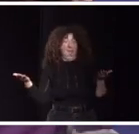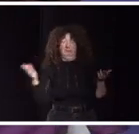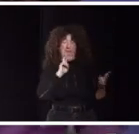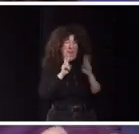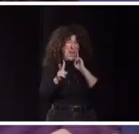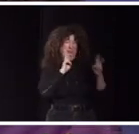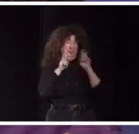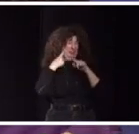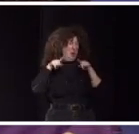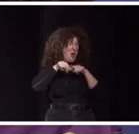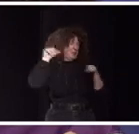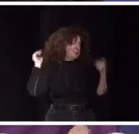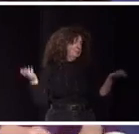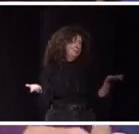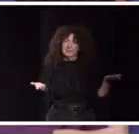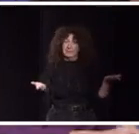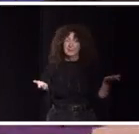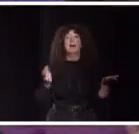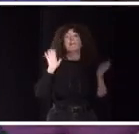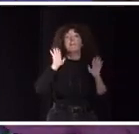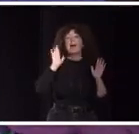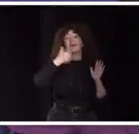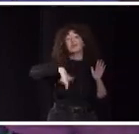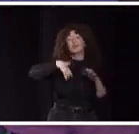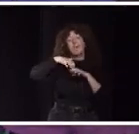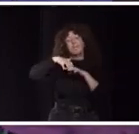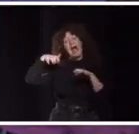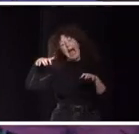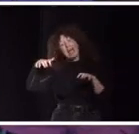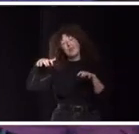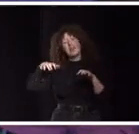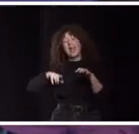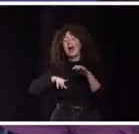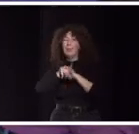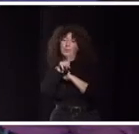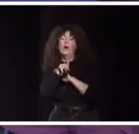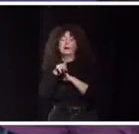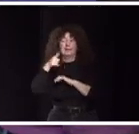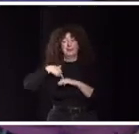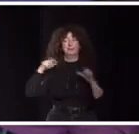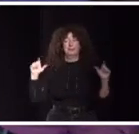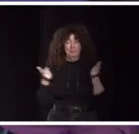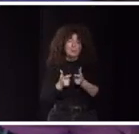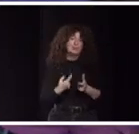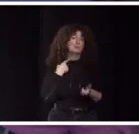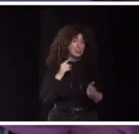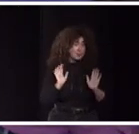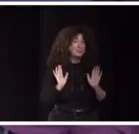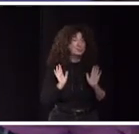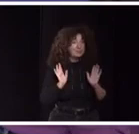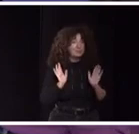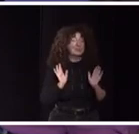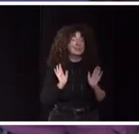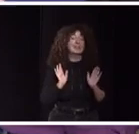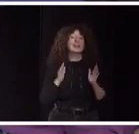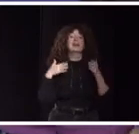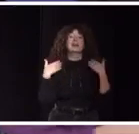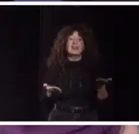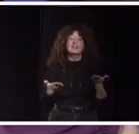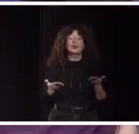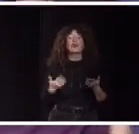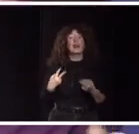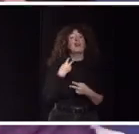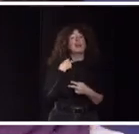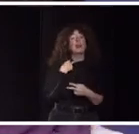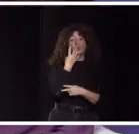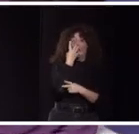siempre. Pero también es verdad que hemos perdido la mayoría progresista en este país. Y precisamente por eso, las cuatro diputadas